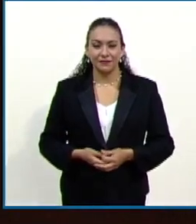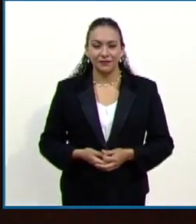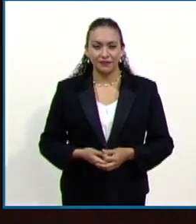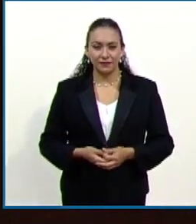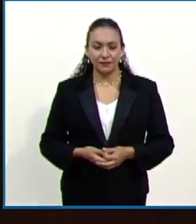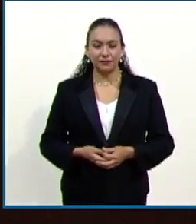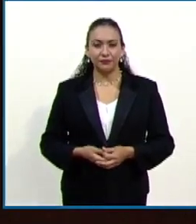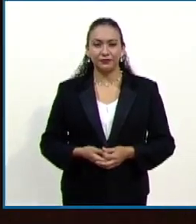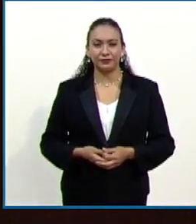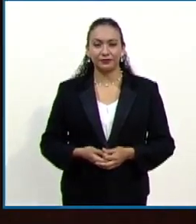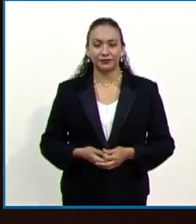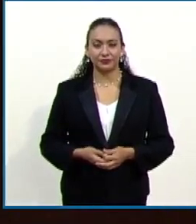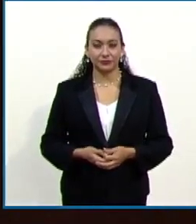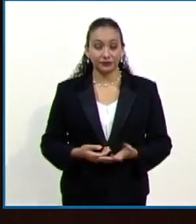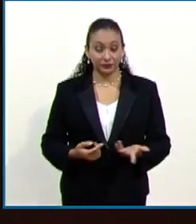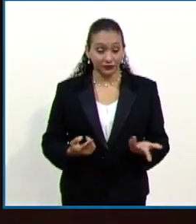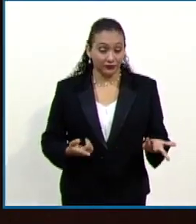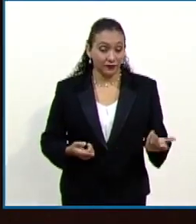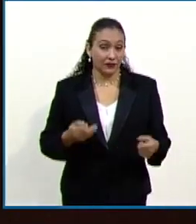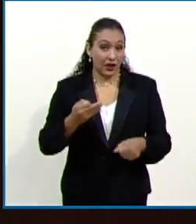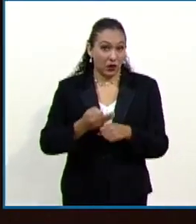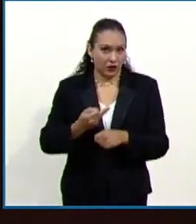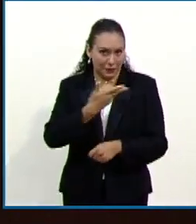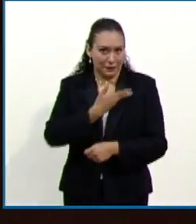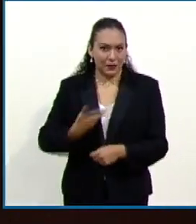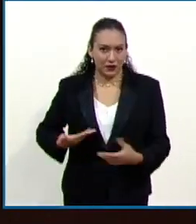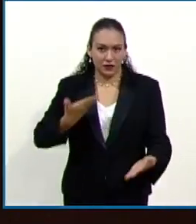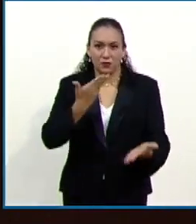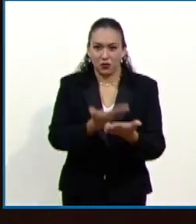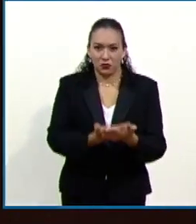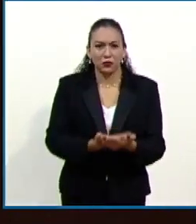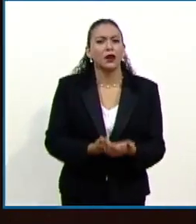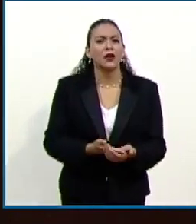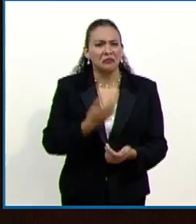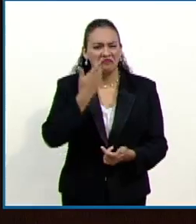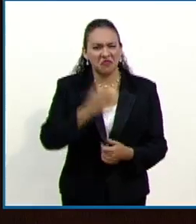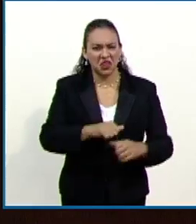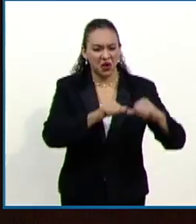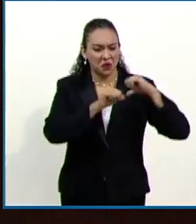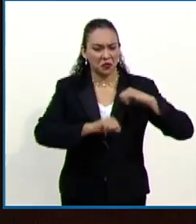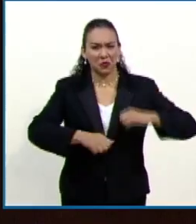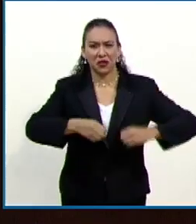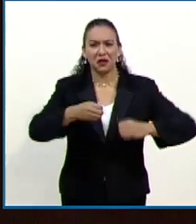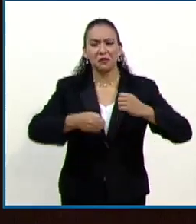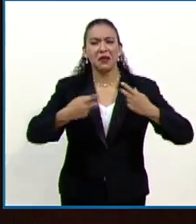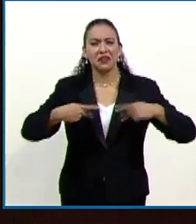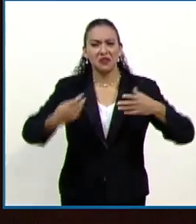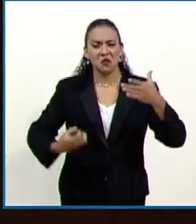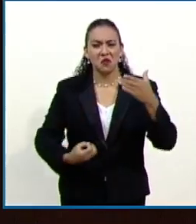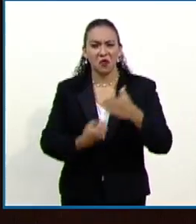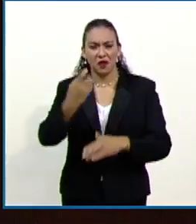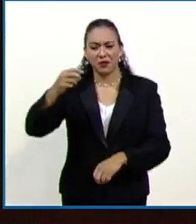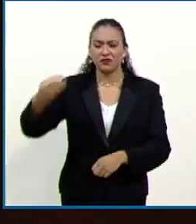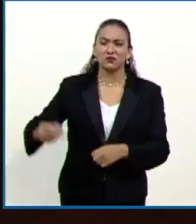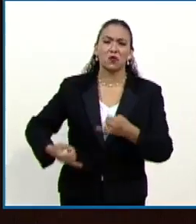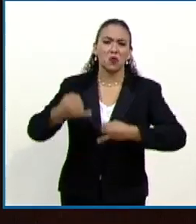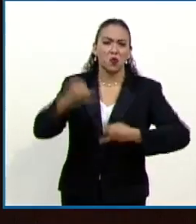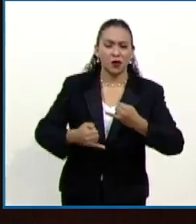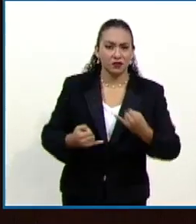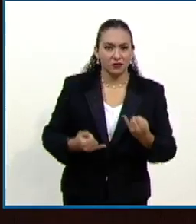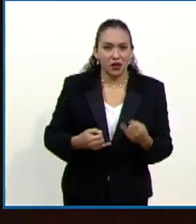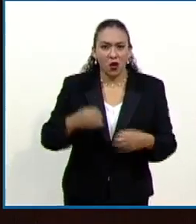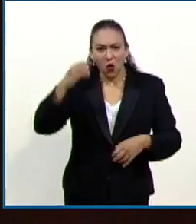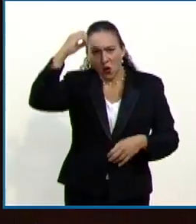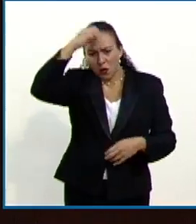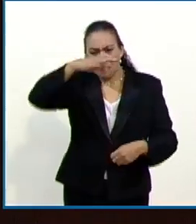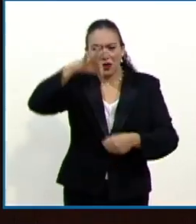Aun cuando la elección popular de las personas juzgadoras no es necesariamente incompatible con la Convención Americana, es